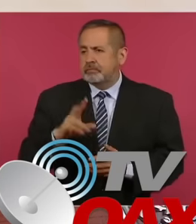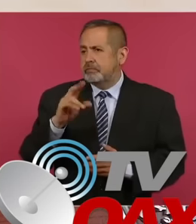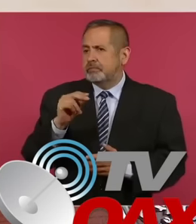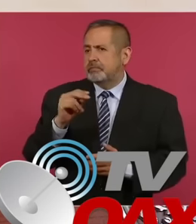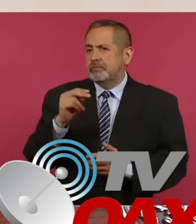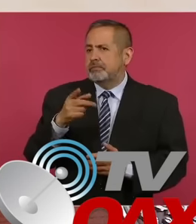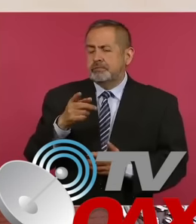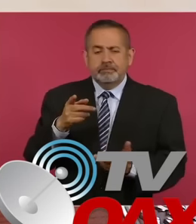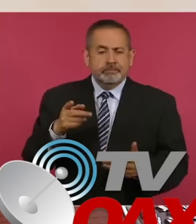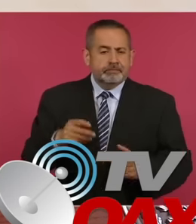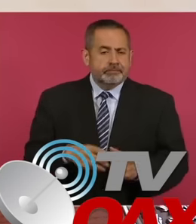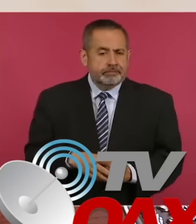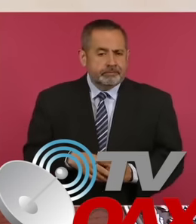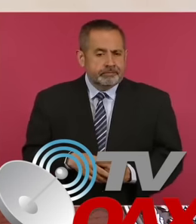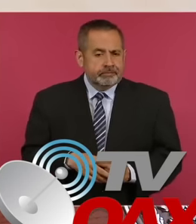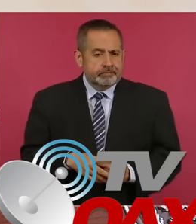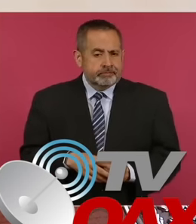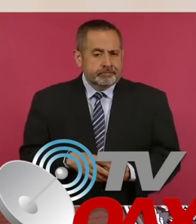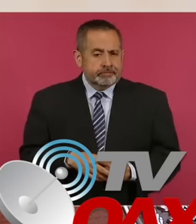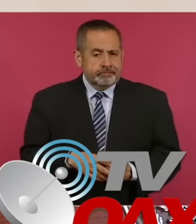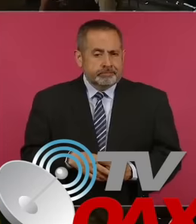necesitamos